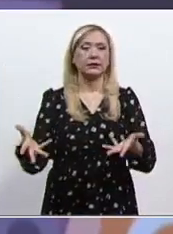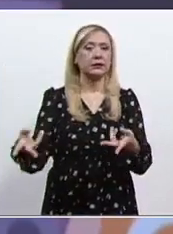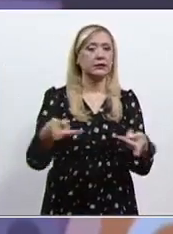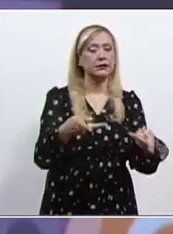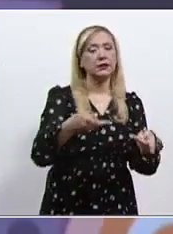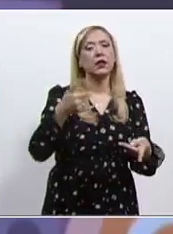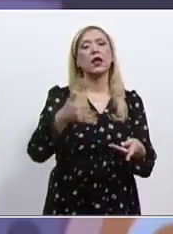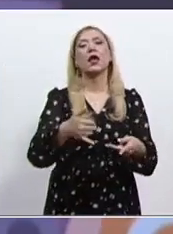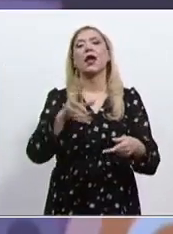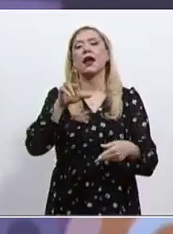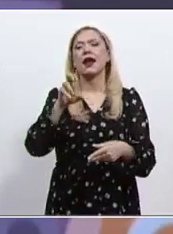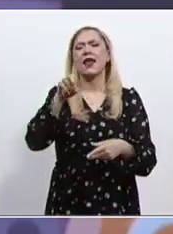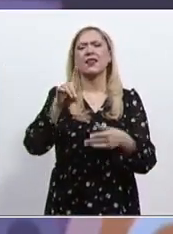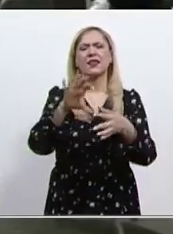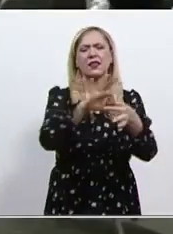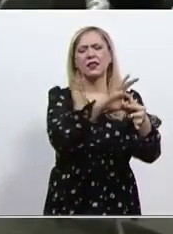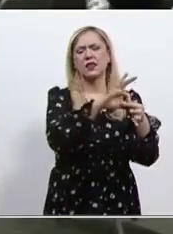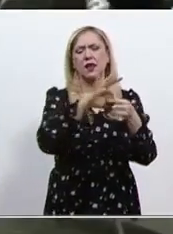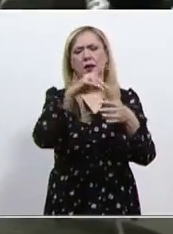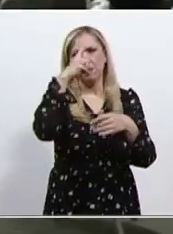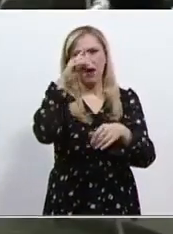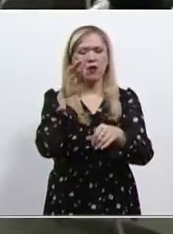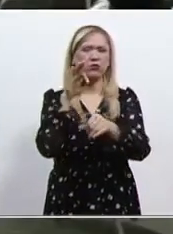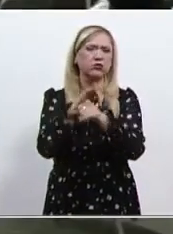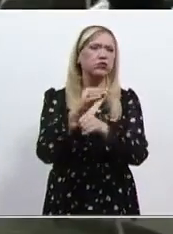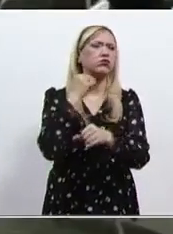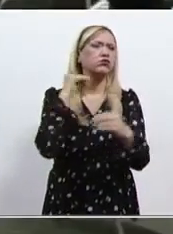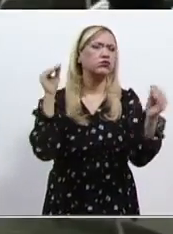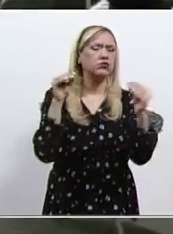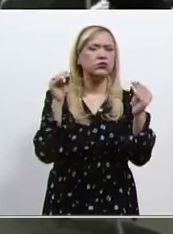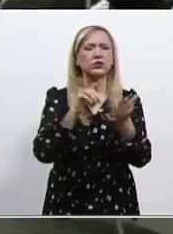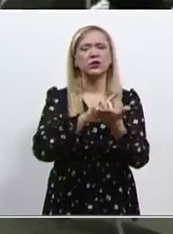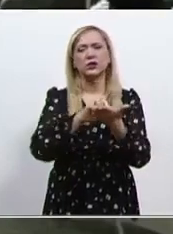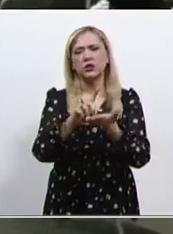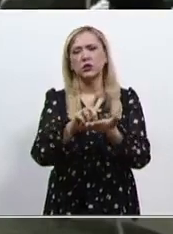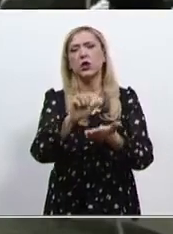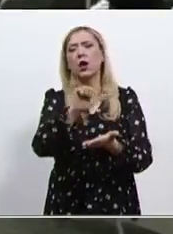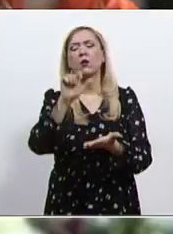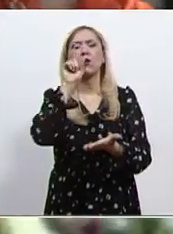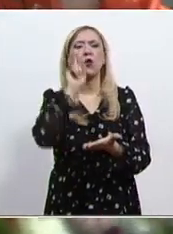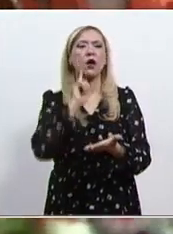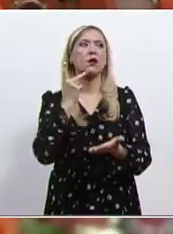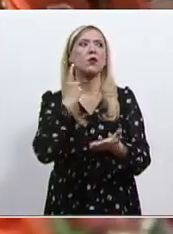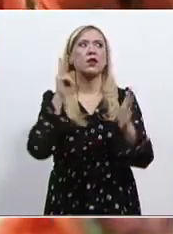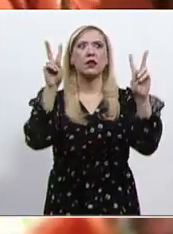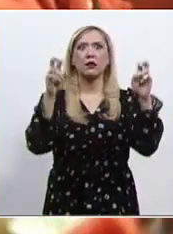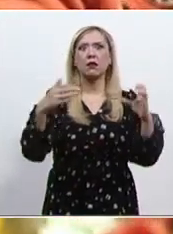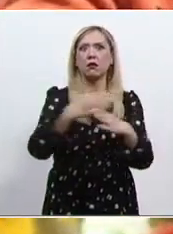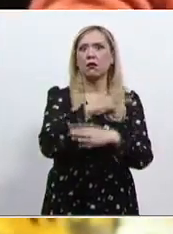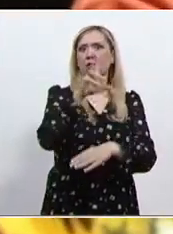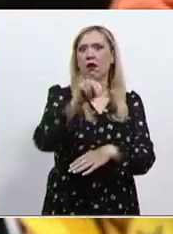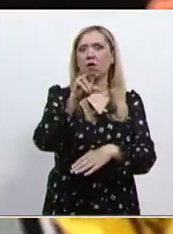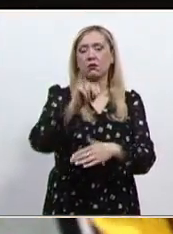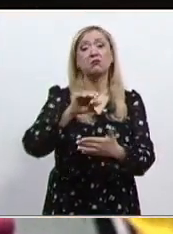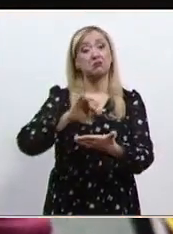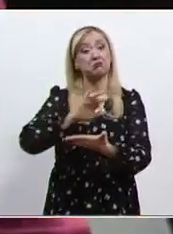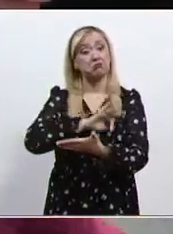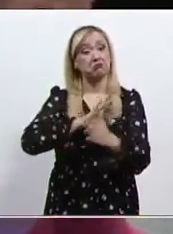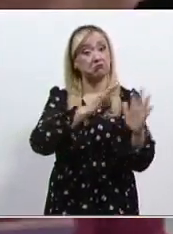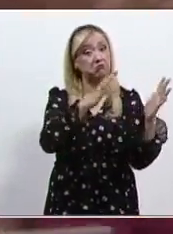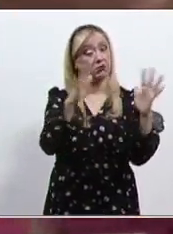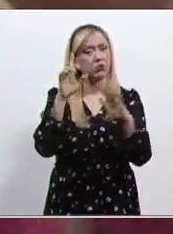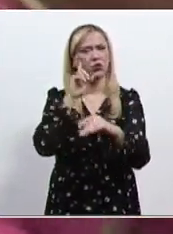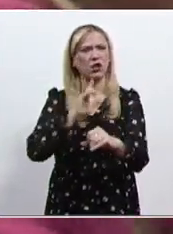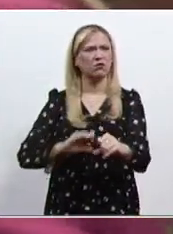la red Nacional de defensoras de derechos políticos electorales de las mujeres en el que felicitaron el trabajo de las defensoras sobre todo en un